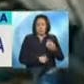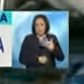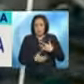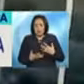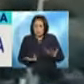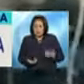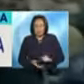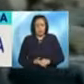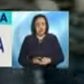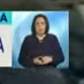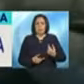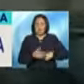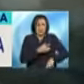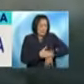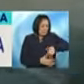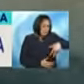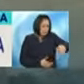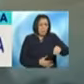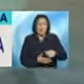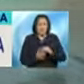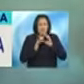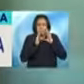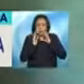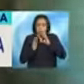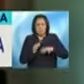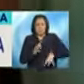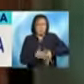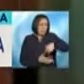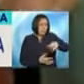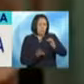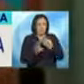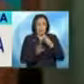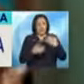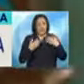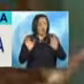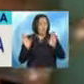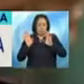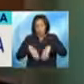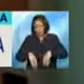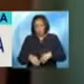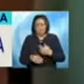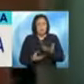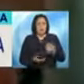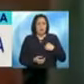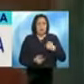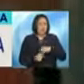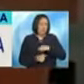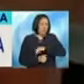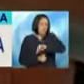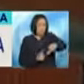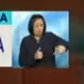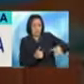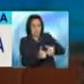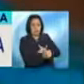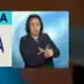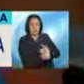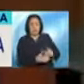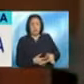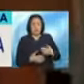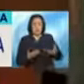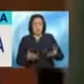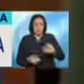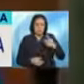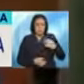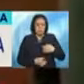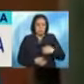Entonces, salí para atrás gritando, quería salir por la puerta ya estaba derrumbada. Y entonces yo me fui para atrás, mis corderos la